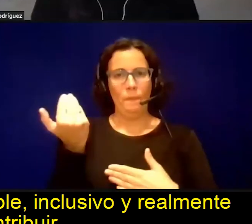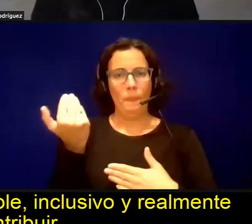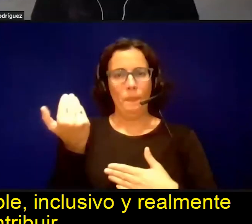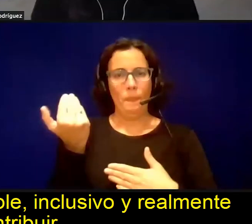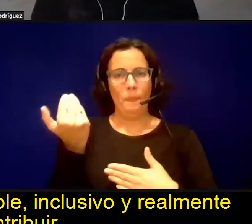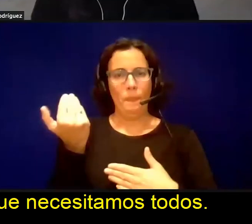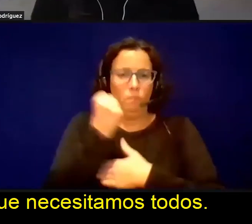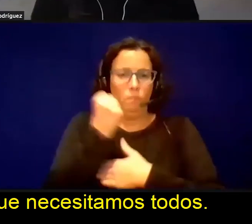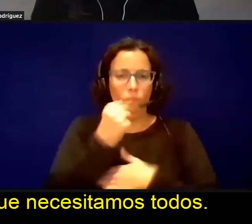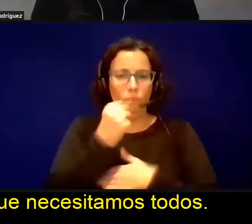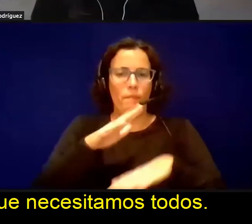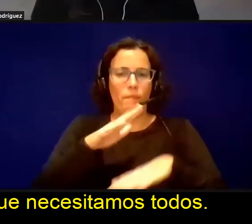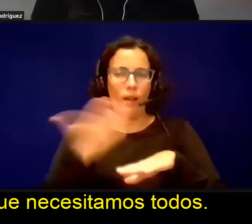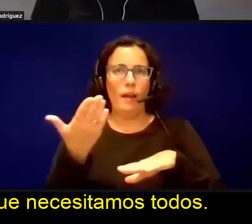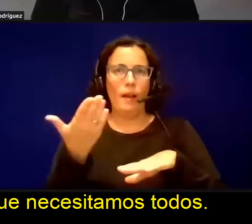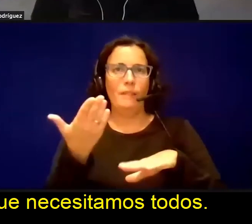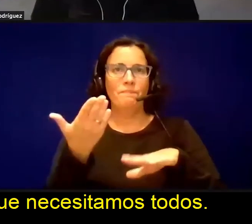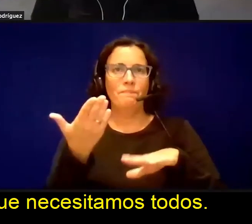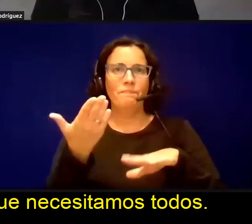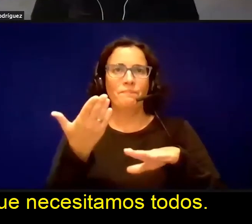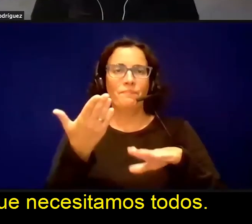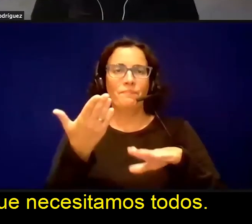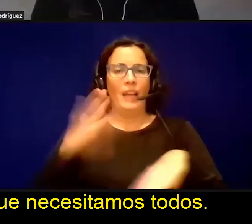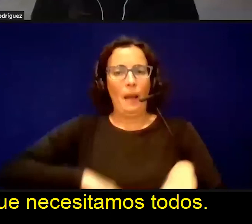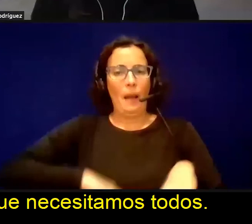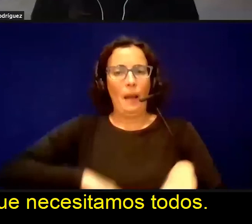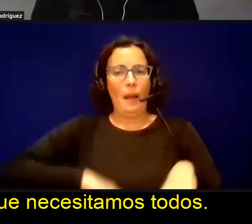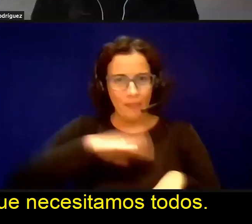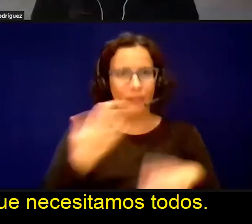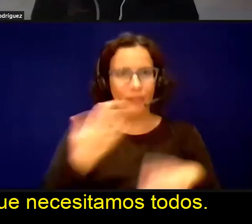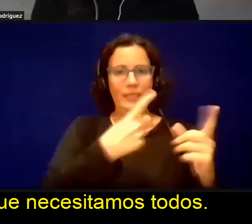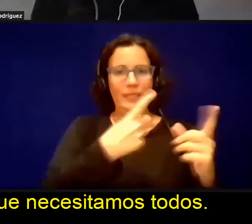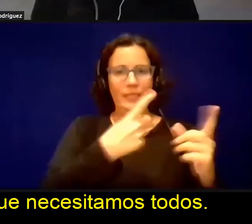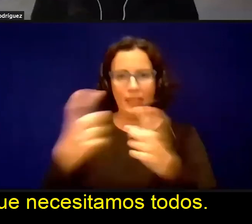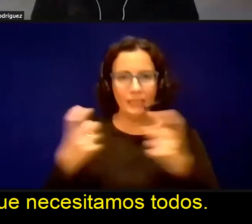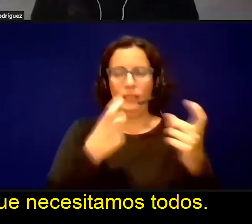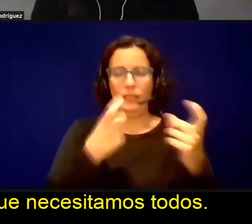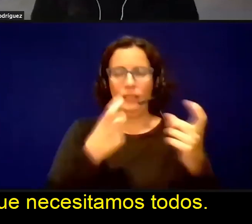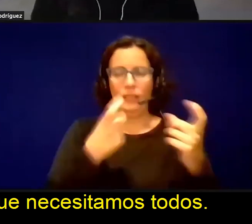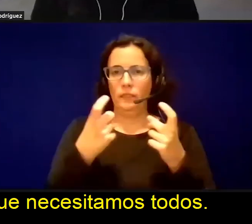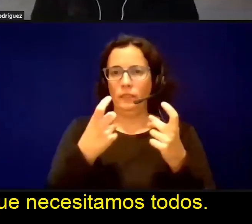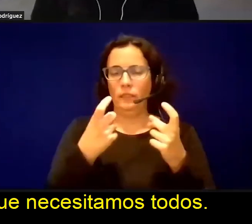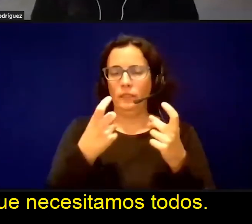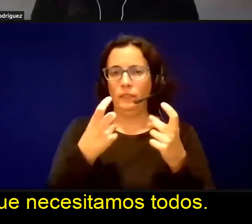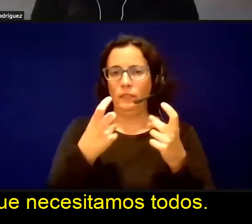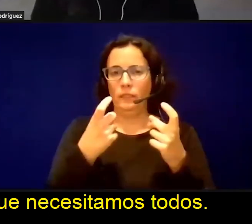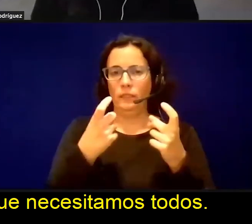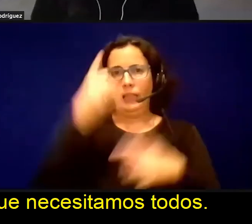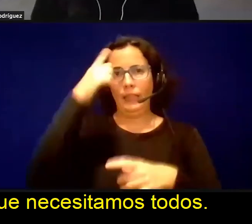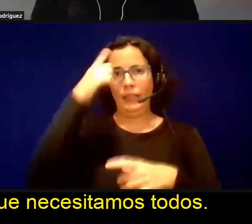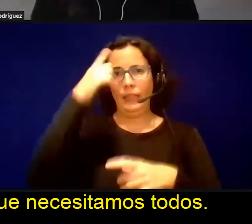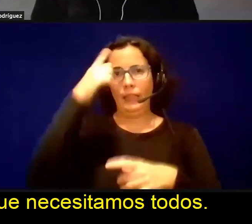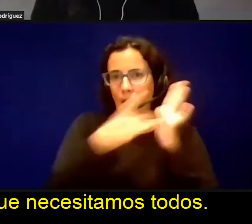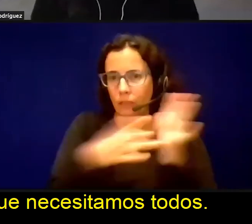contribuir las capacidades y las necesidades y los talentos que